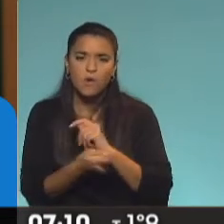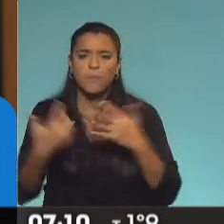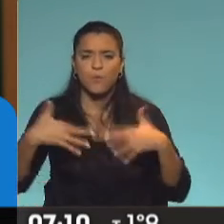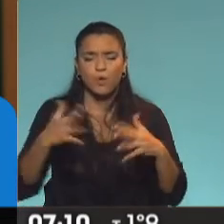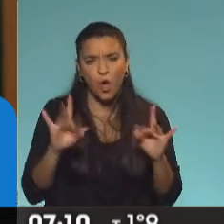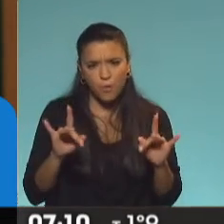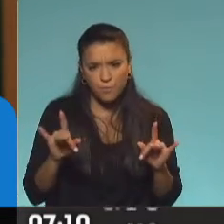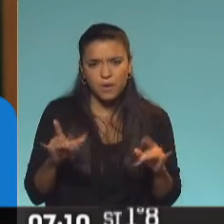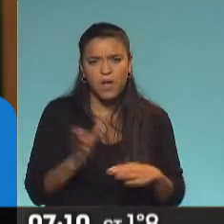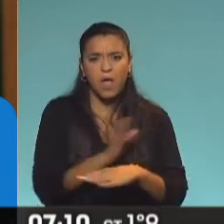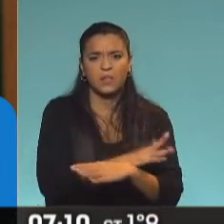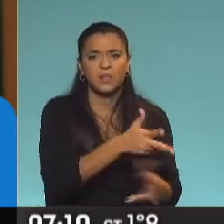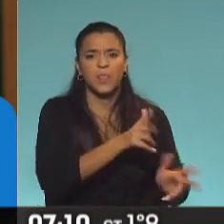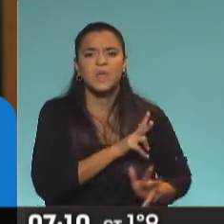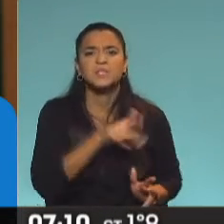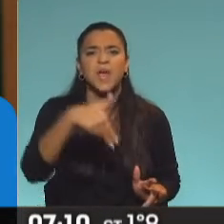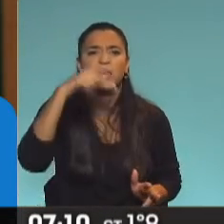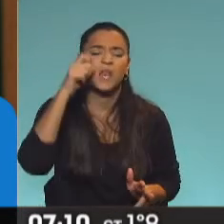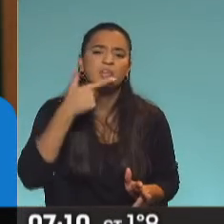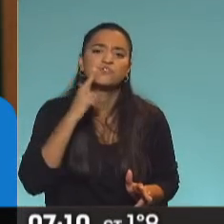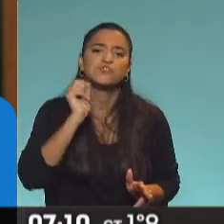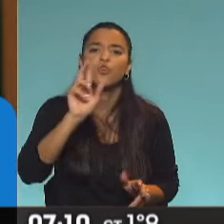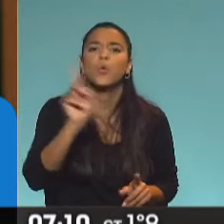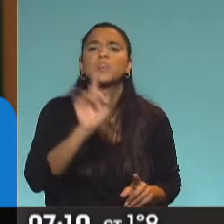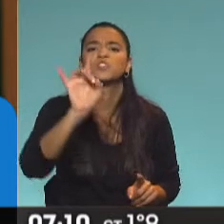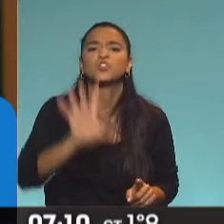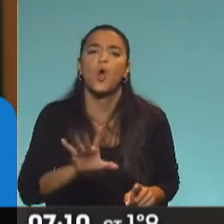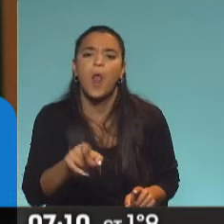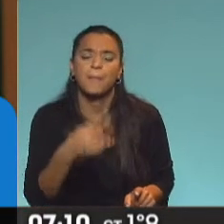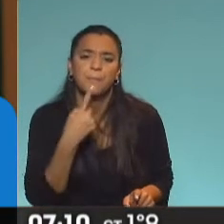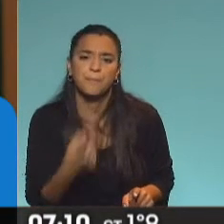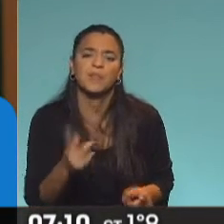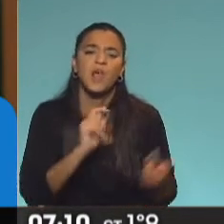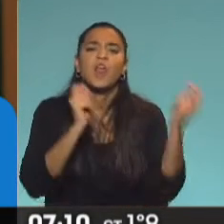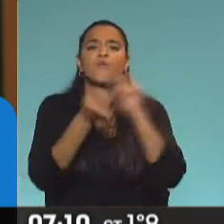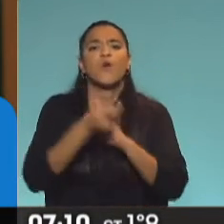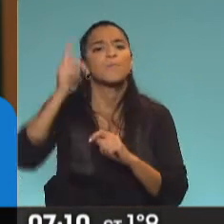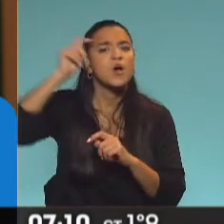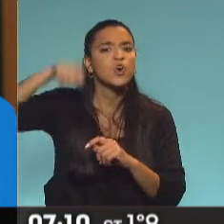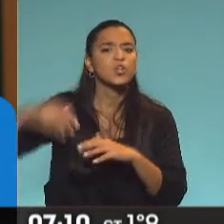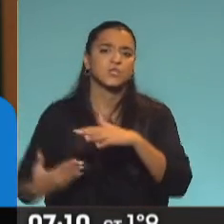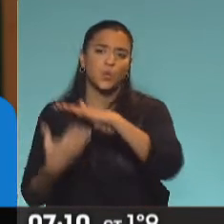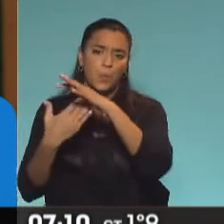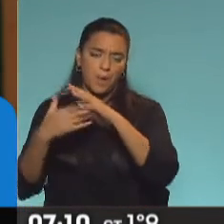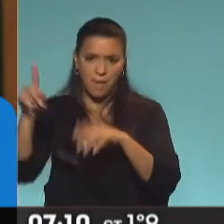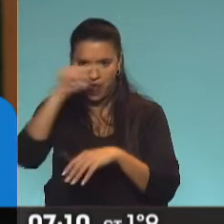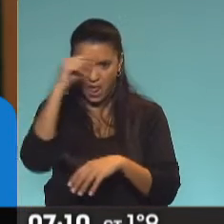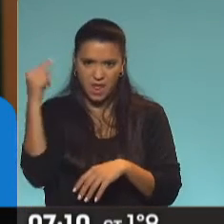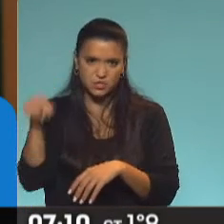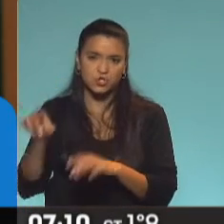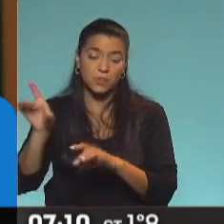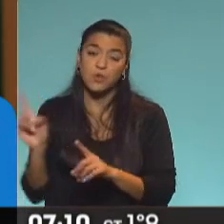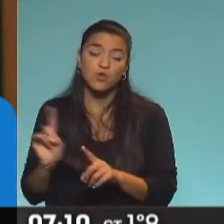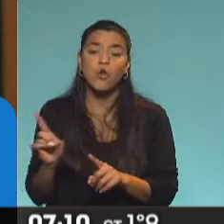compleja, como señalaba Néstor, que no tiene únicamente con la reforma en la Corte Suprema de Justicia de la Nación, tiene